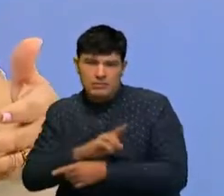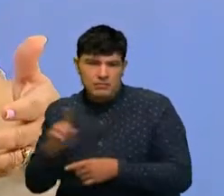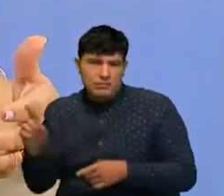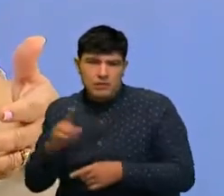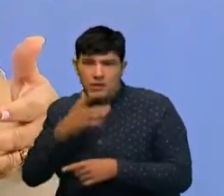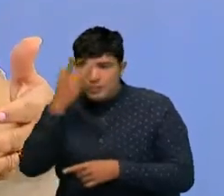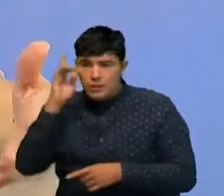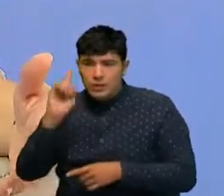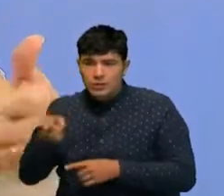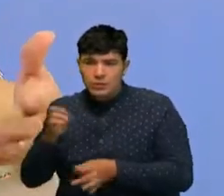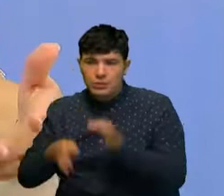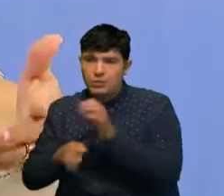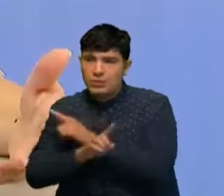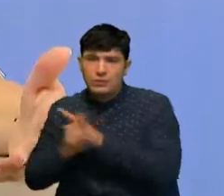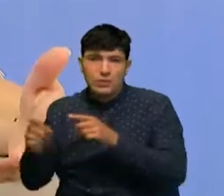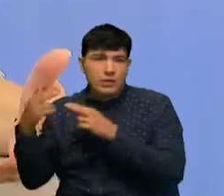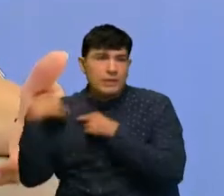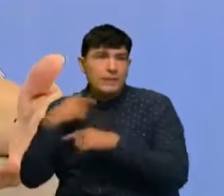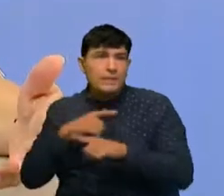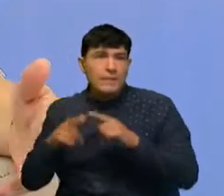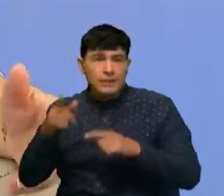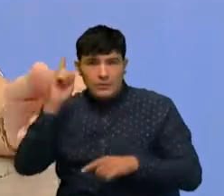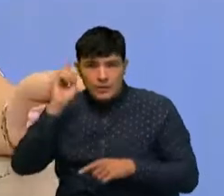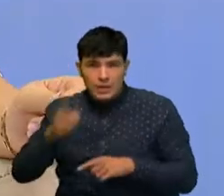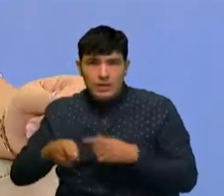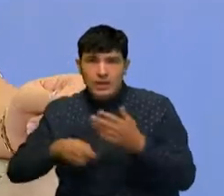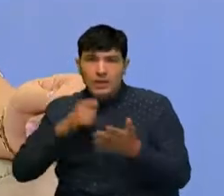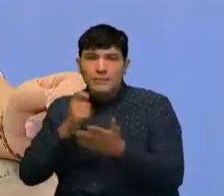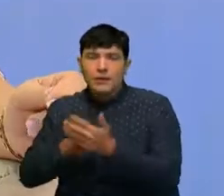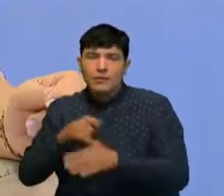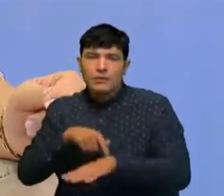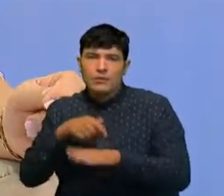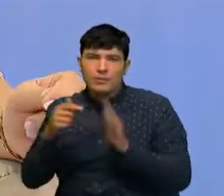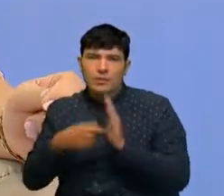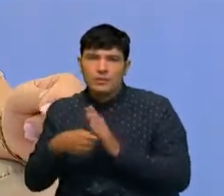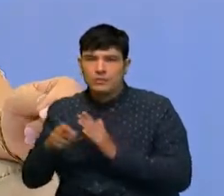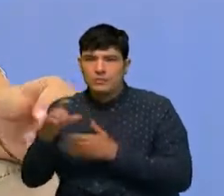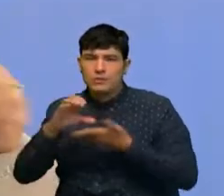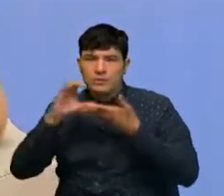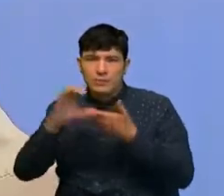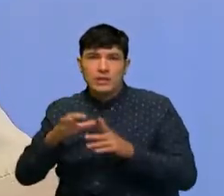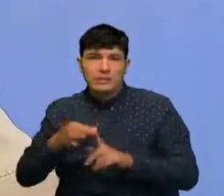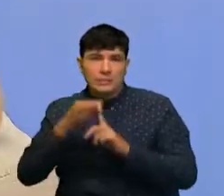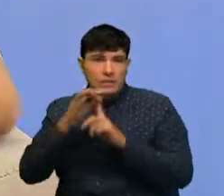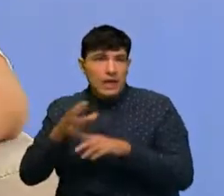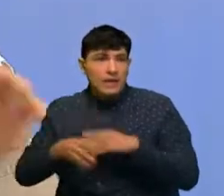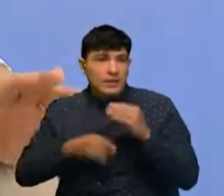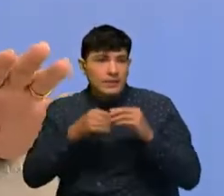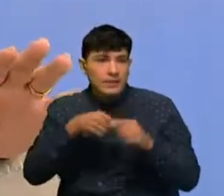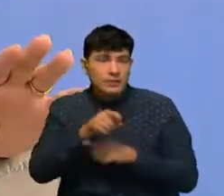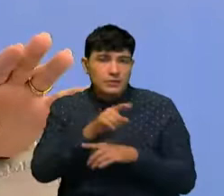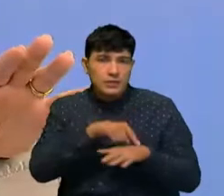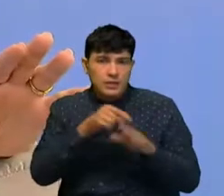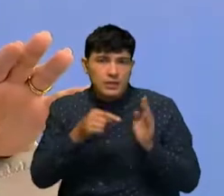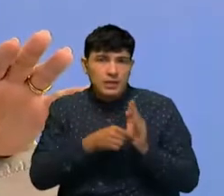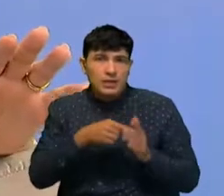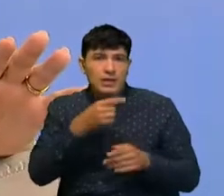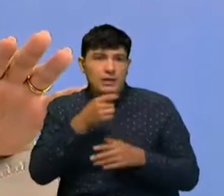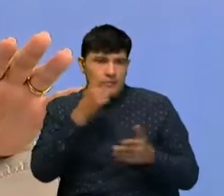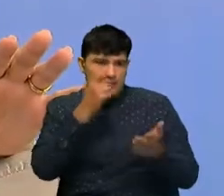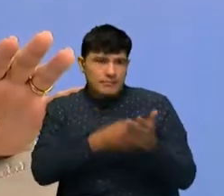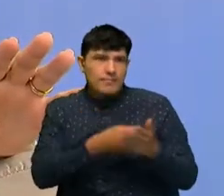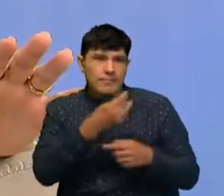el juez no está en esa obligación, sino que se ordena el pago de determinadas cotizaciones y la liquidación de 3 años